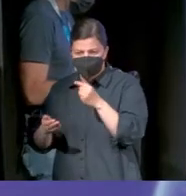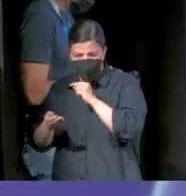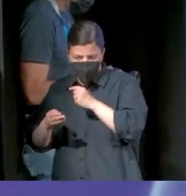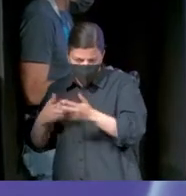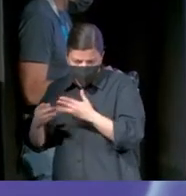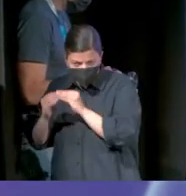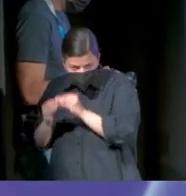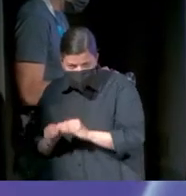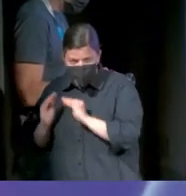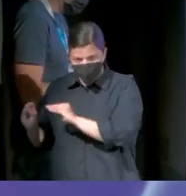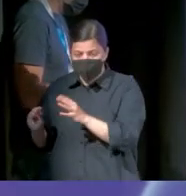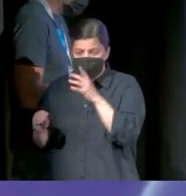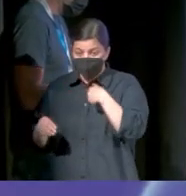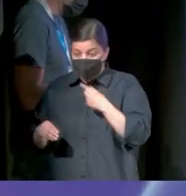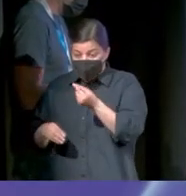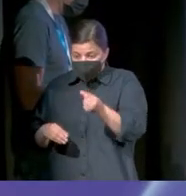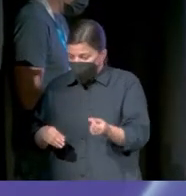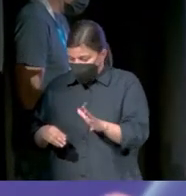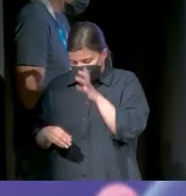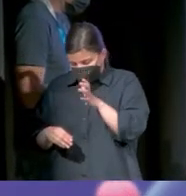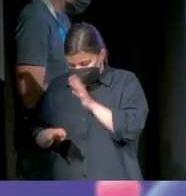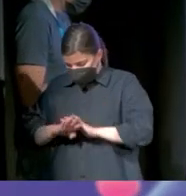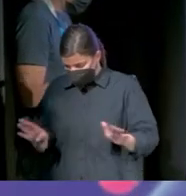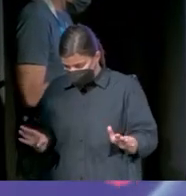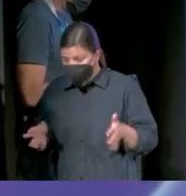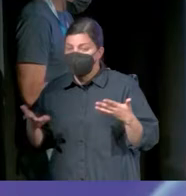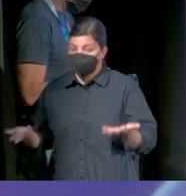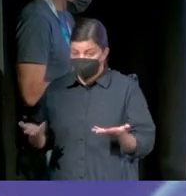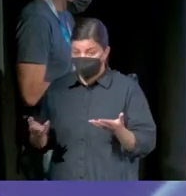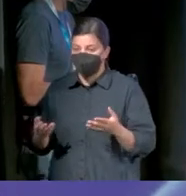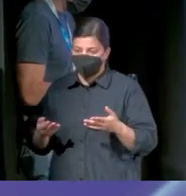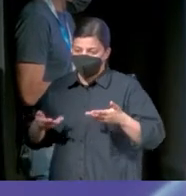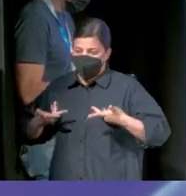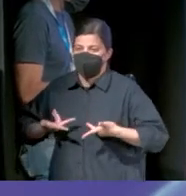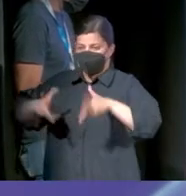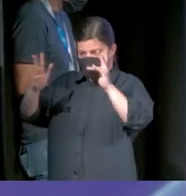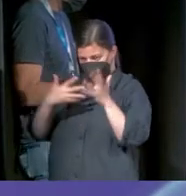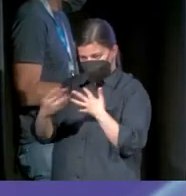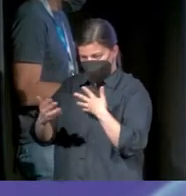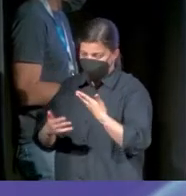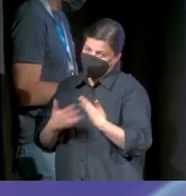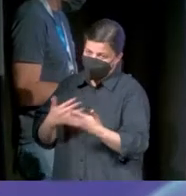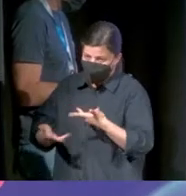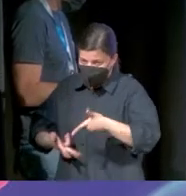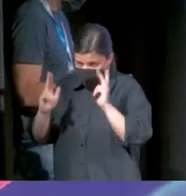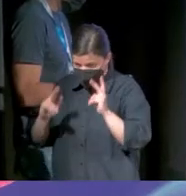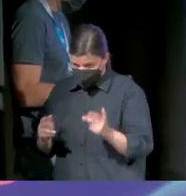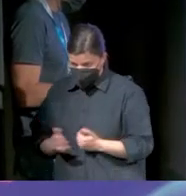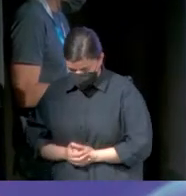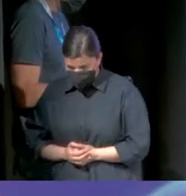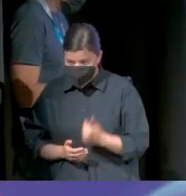pero yo dibujar es que dibujo fatal entonces se me dio bien el freestyle freehand le digo yo fíjate mónica